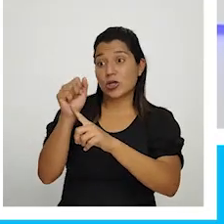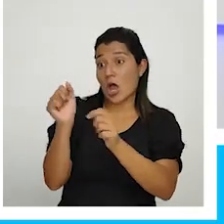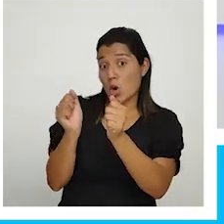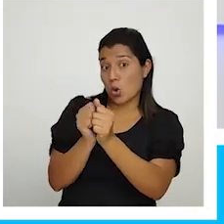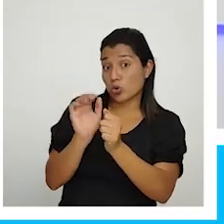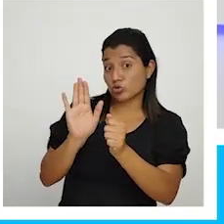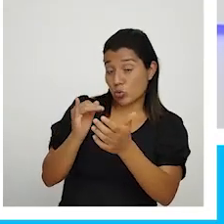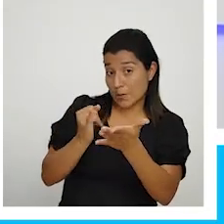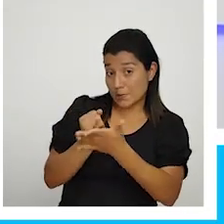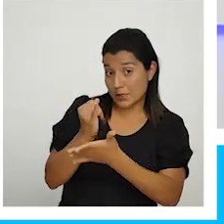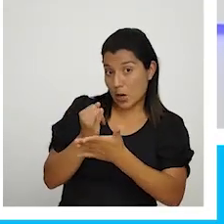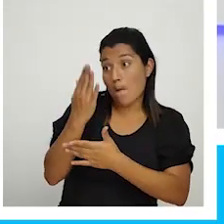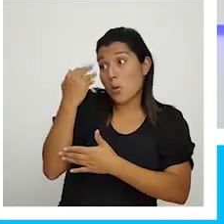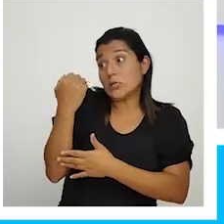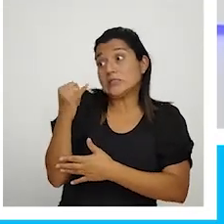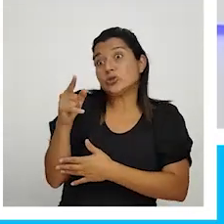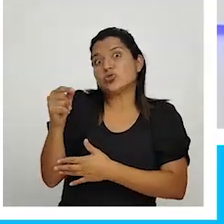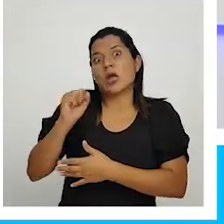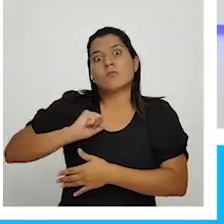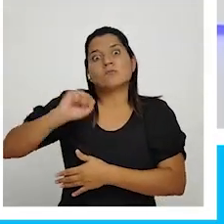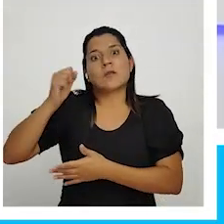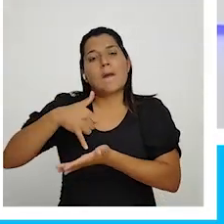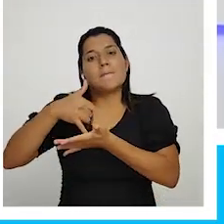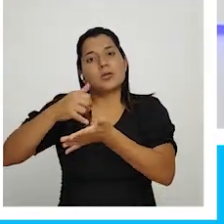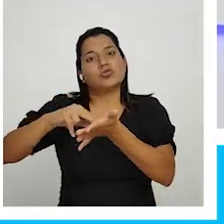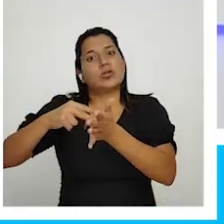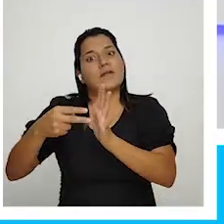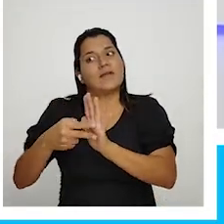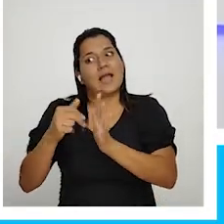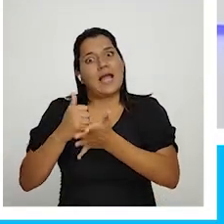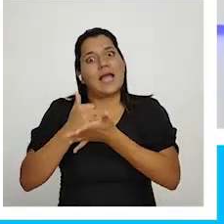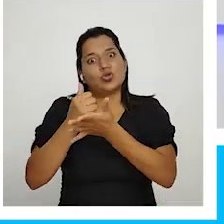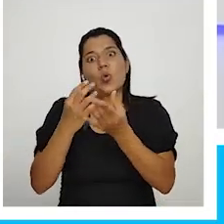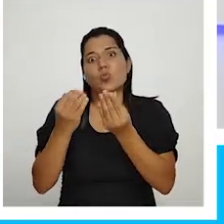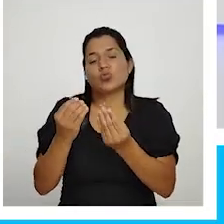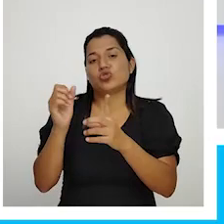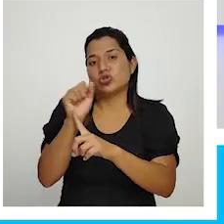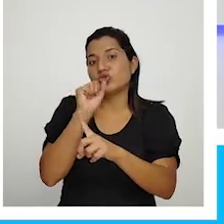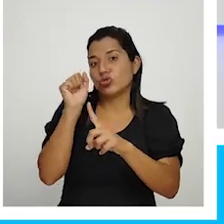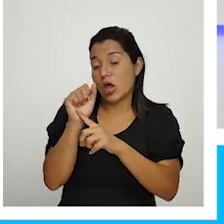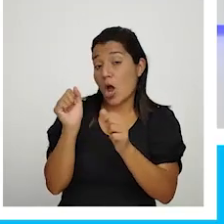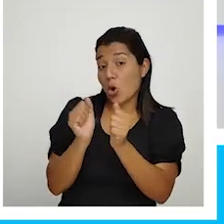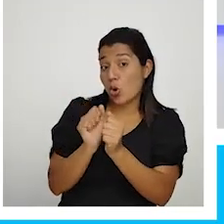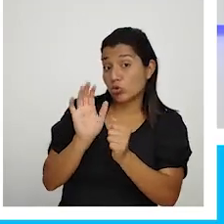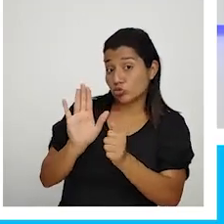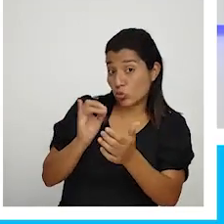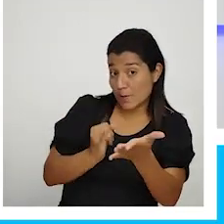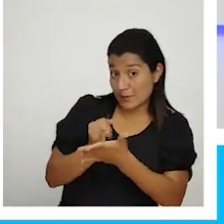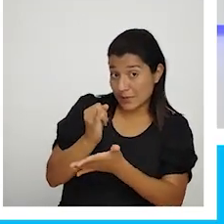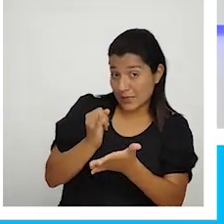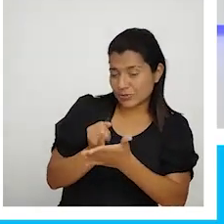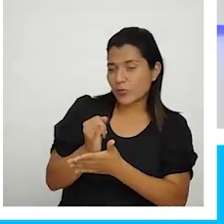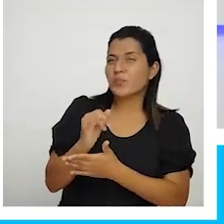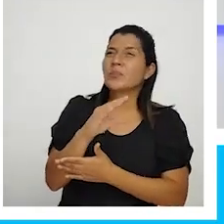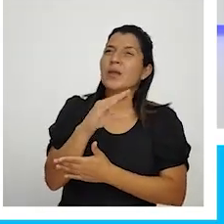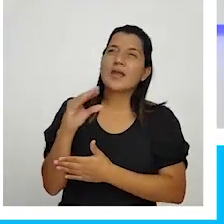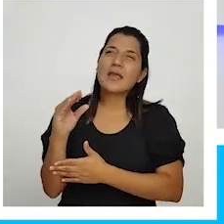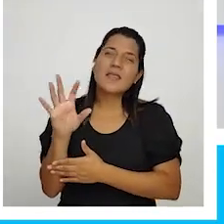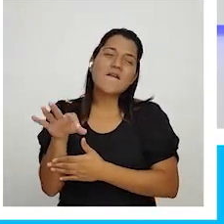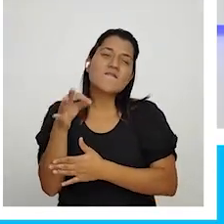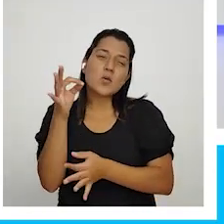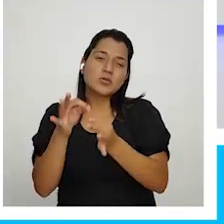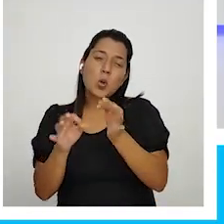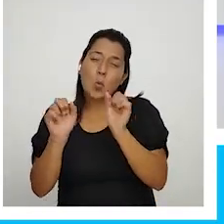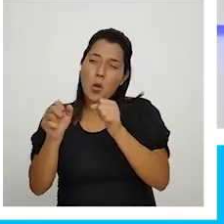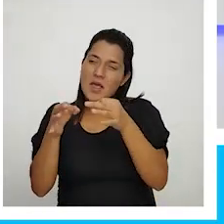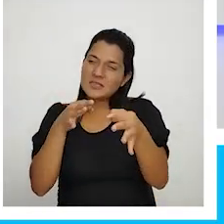si ganas el premio es porque tenés una importante contribución a la sociedad. Y bueno, contar tal vez en las palabras más sencillas de qué se trata